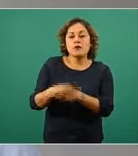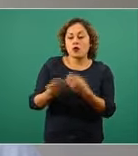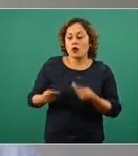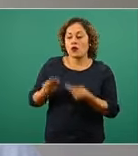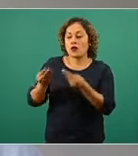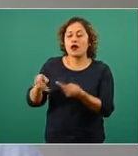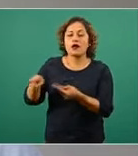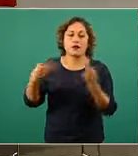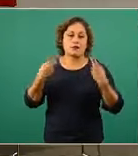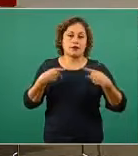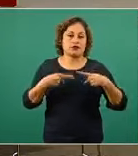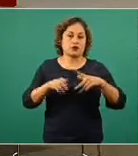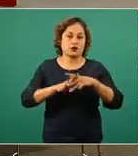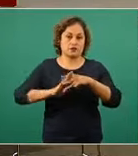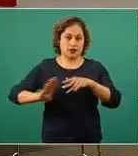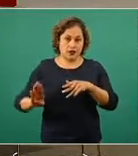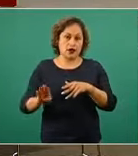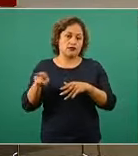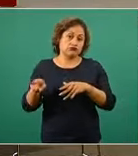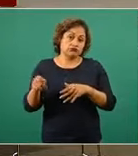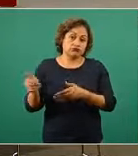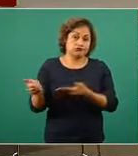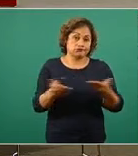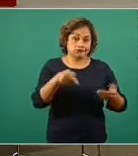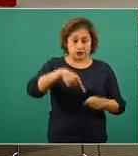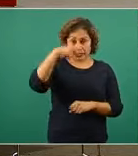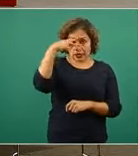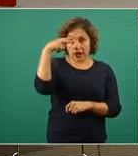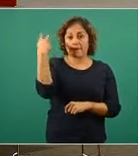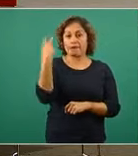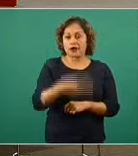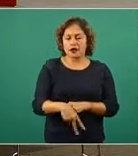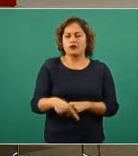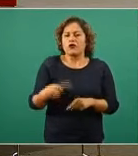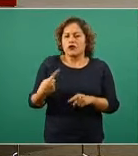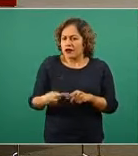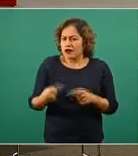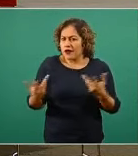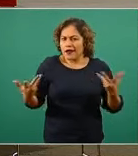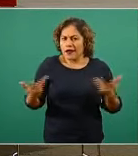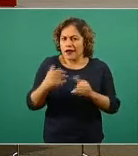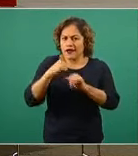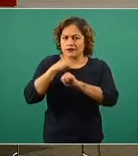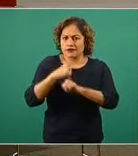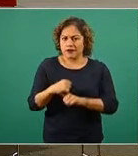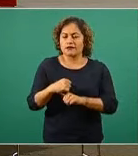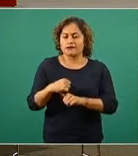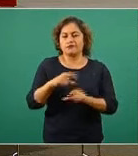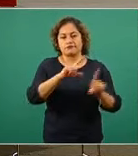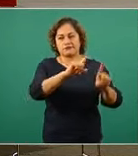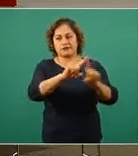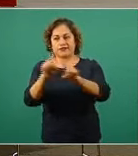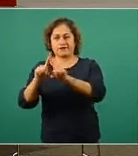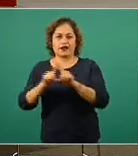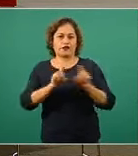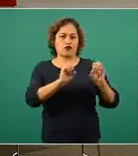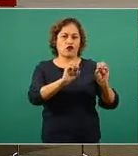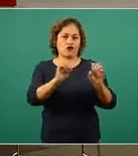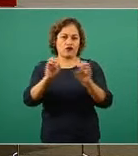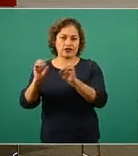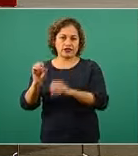en territorio nacional. Esto lo hacen de hecho en las diferentes áreas y unidades que atienden a este tipo